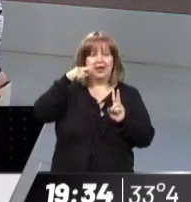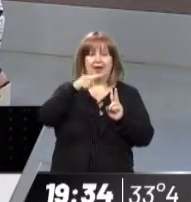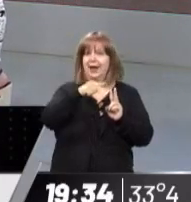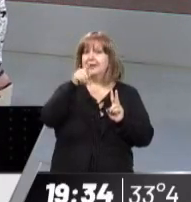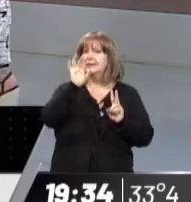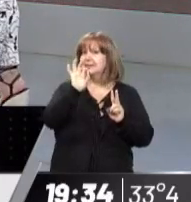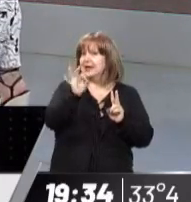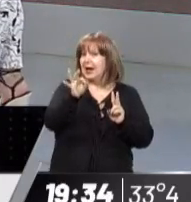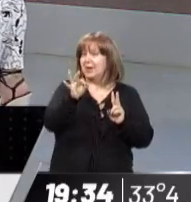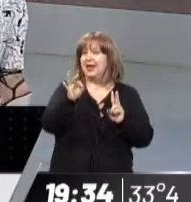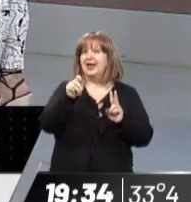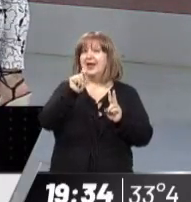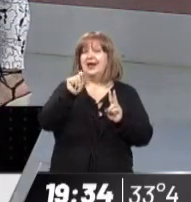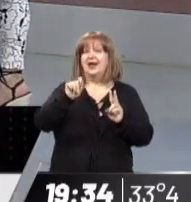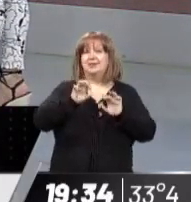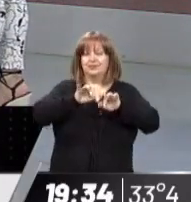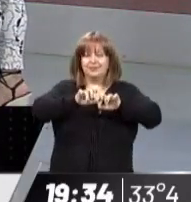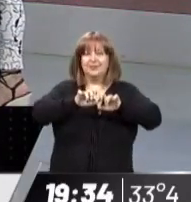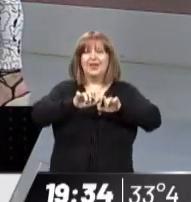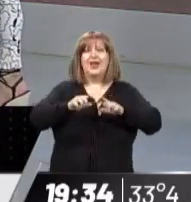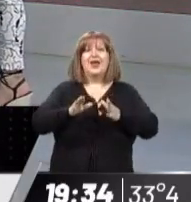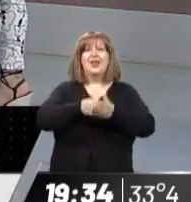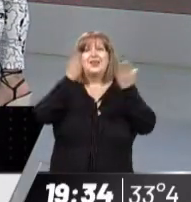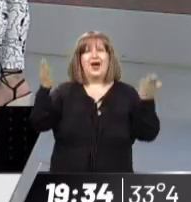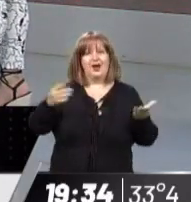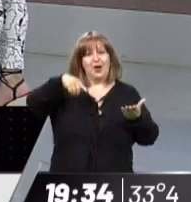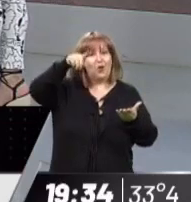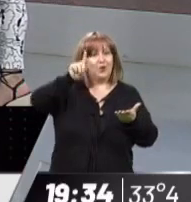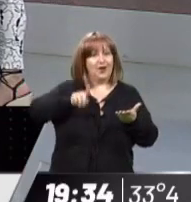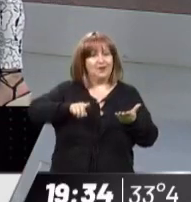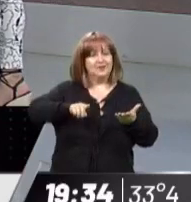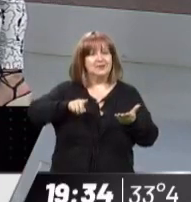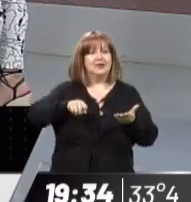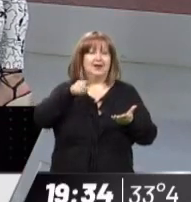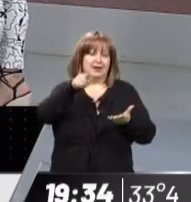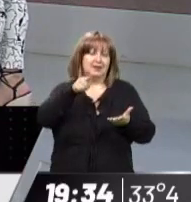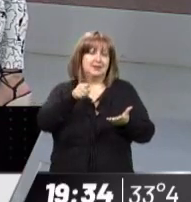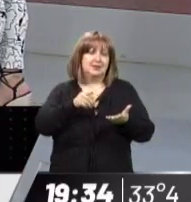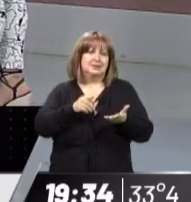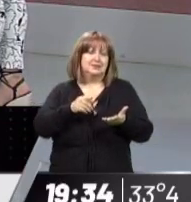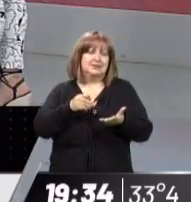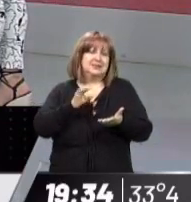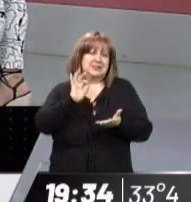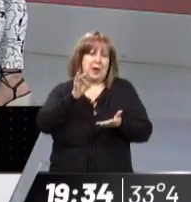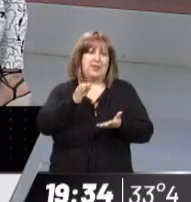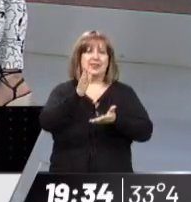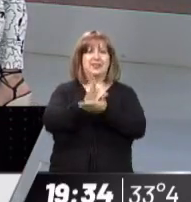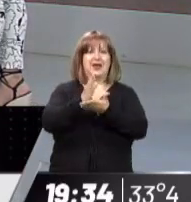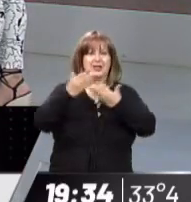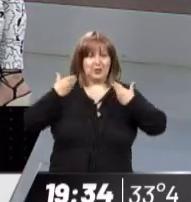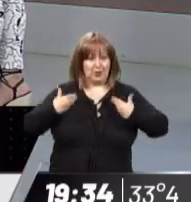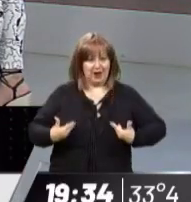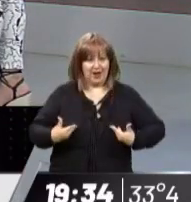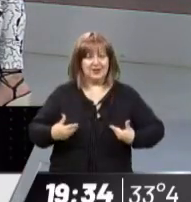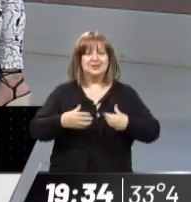pero además de periodista es un activista de larga data por los derechos humanos desde acá. ¿Cómo estás, Gustavo? Bien, muy bien. Muchas gracias